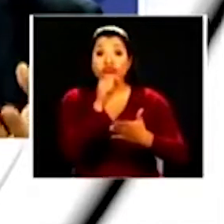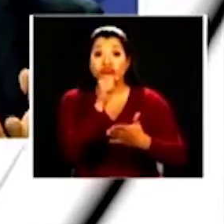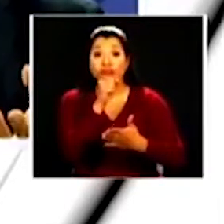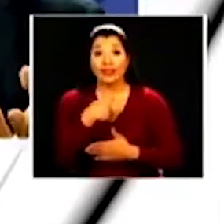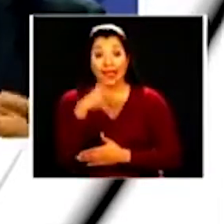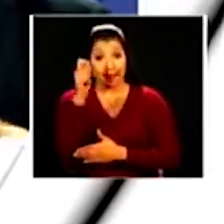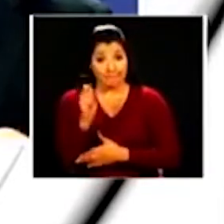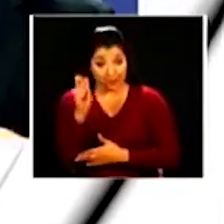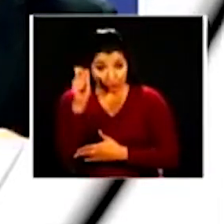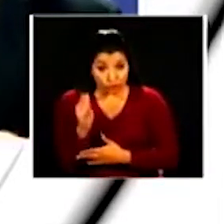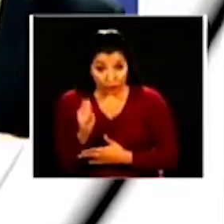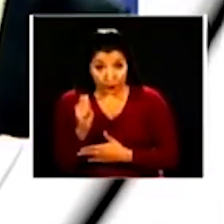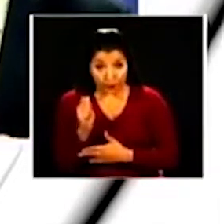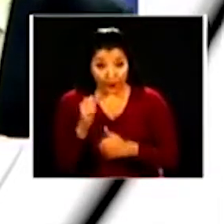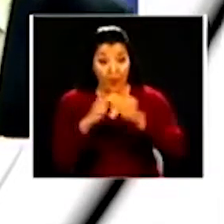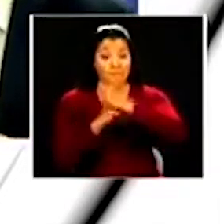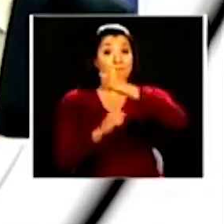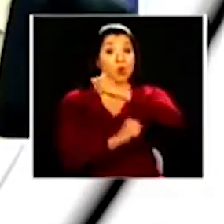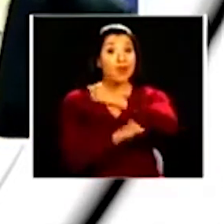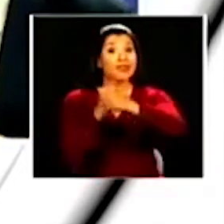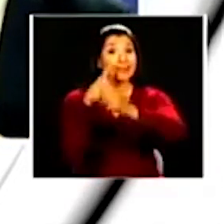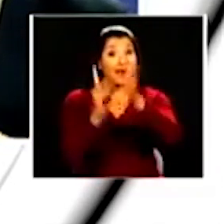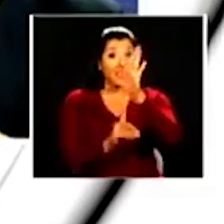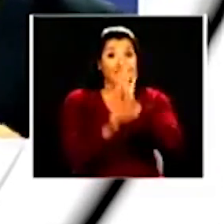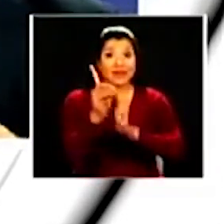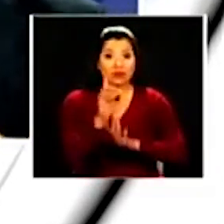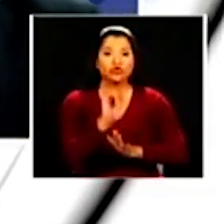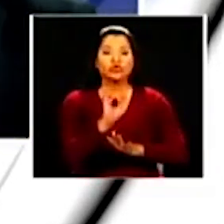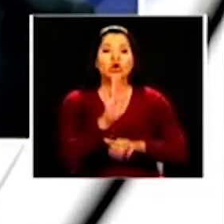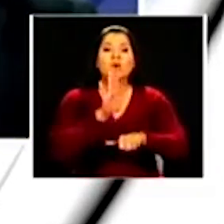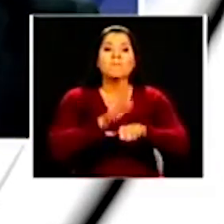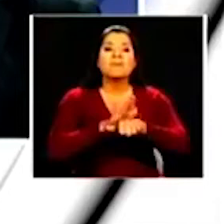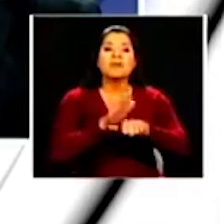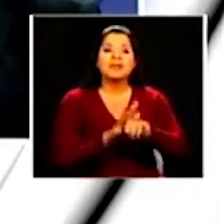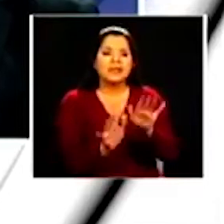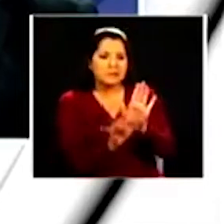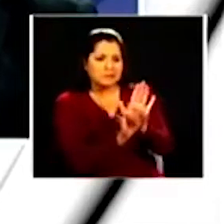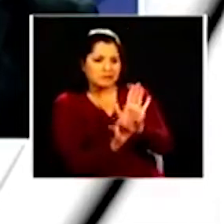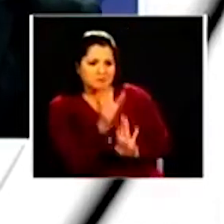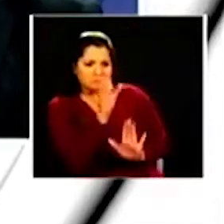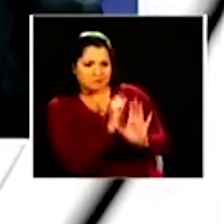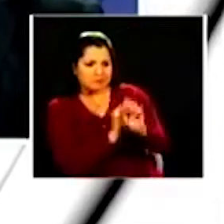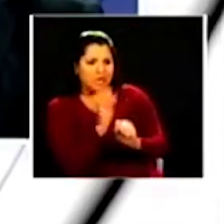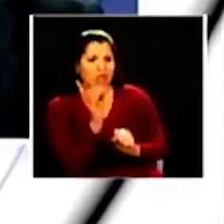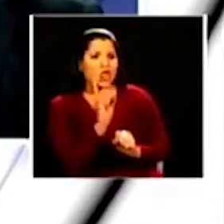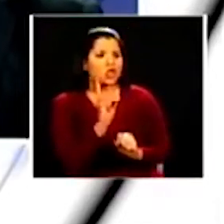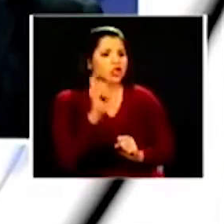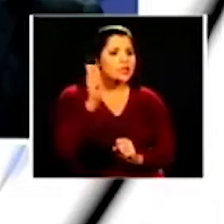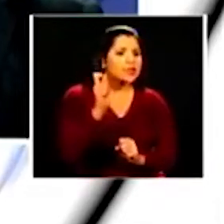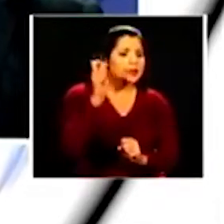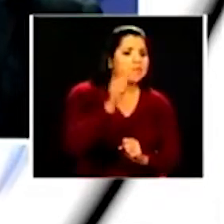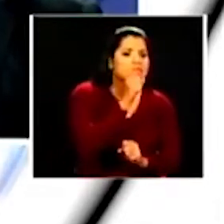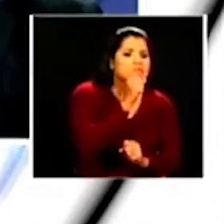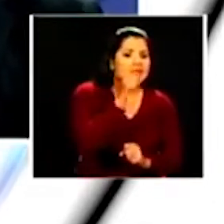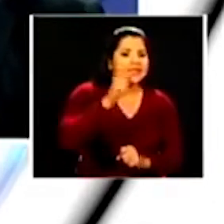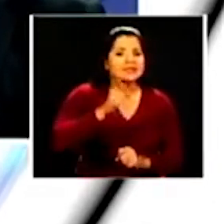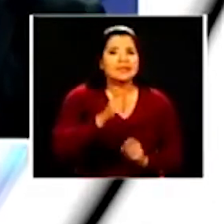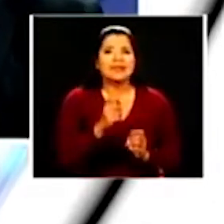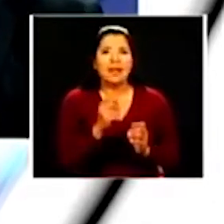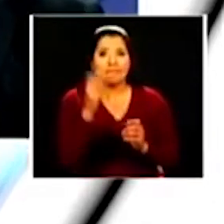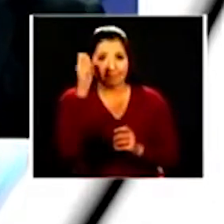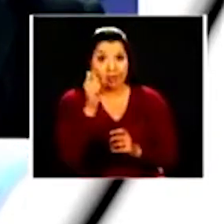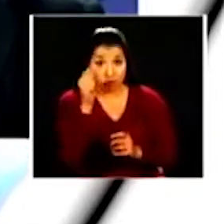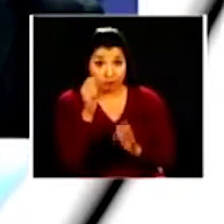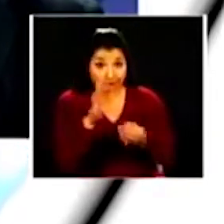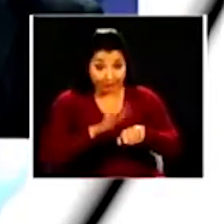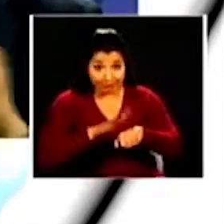como estrategia fue una forma más fácil de identificar a esos adultos mayores que requieren la pensión no contributiva. Y se hizo,